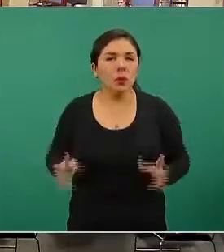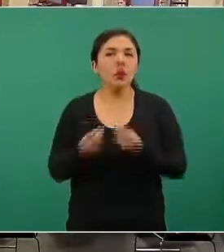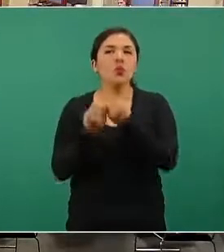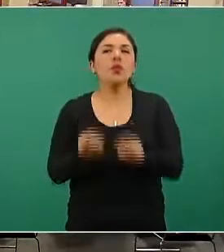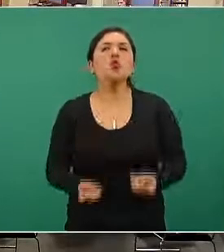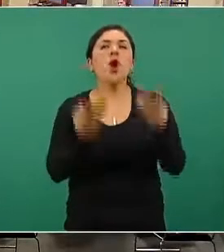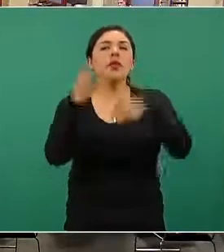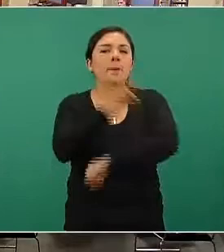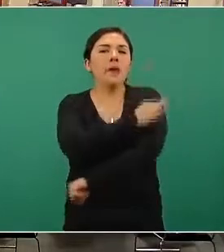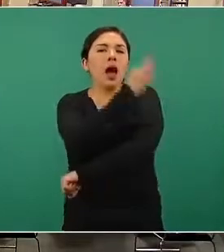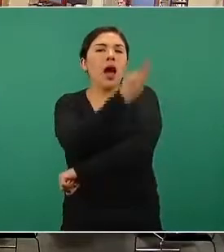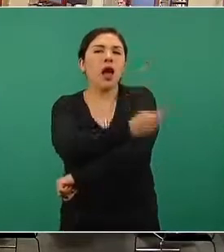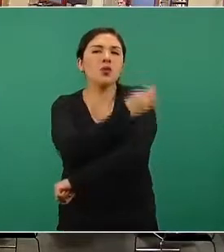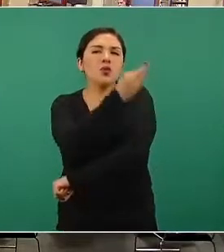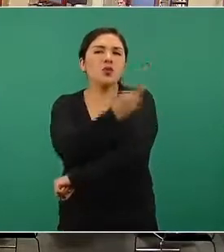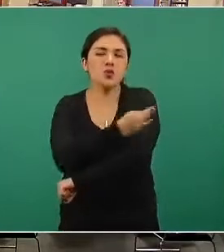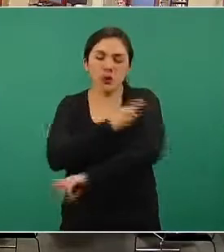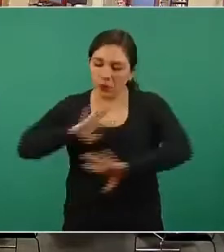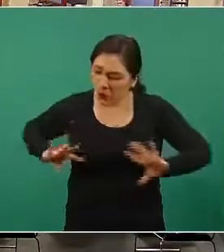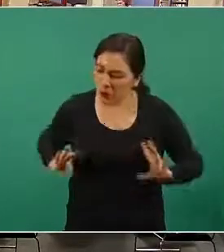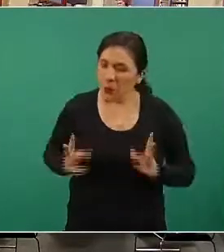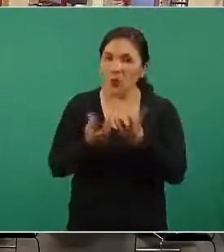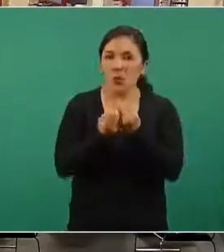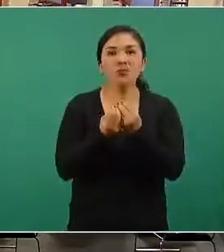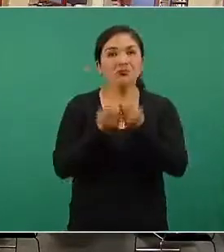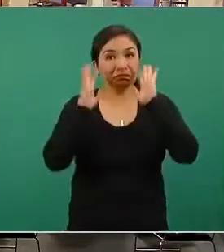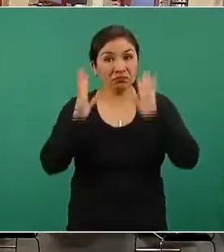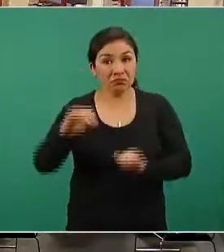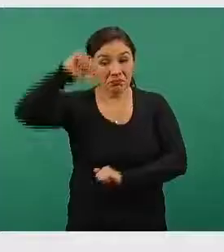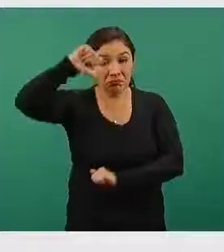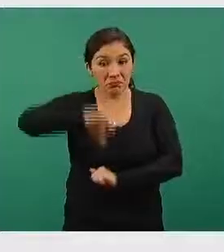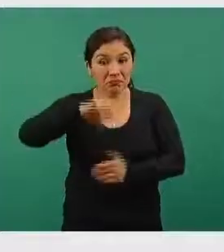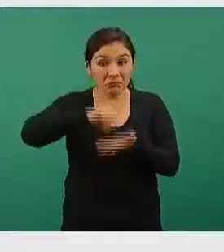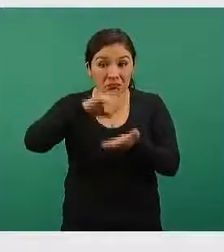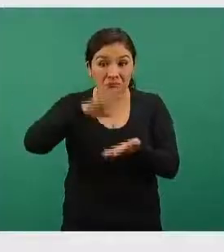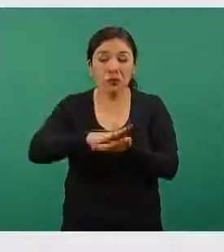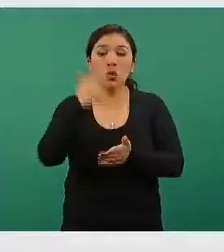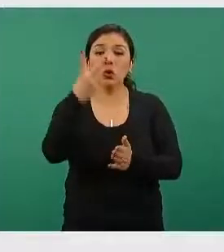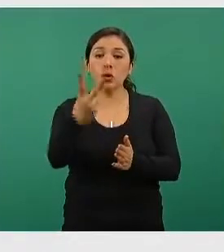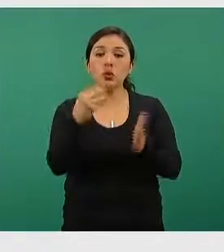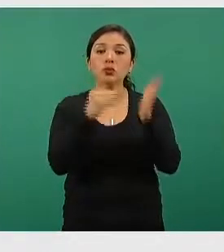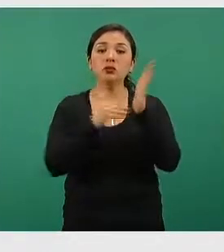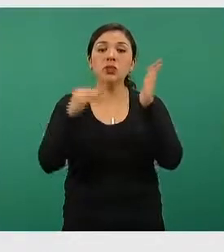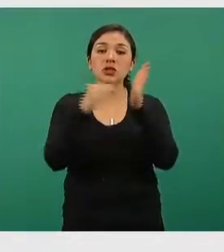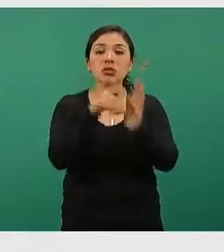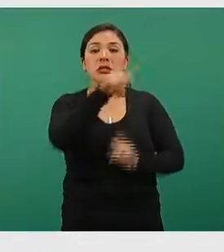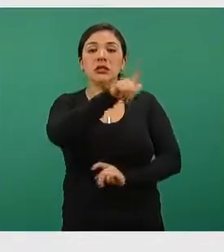avance acumulado de las dosis hasta el momento aplicadas, que para hoy suman